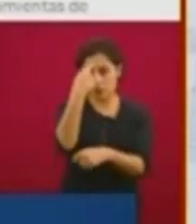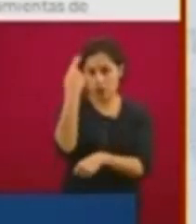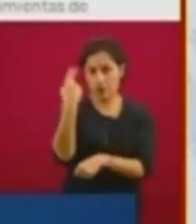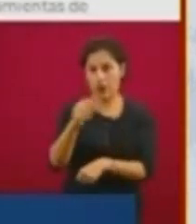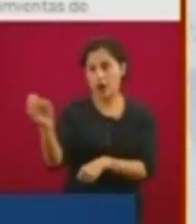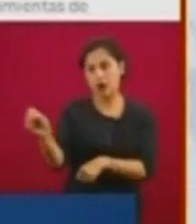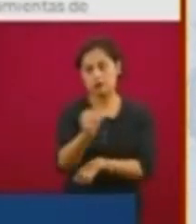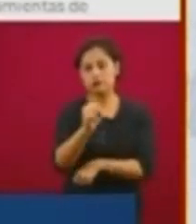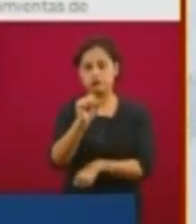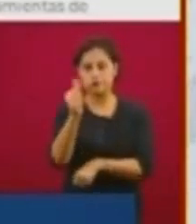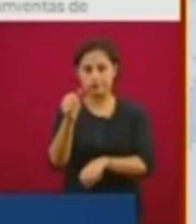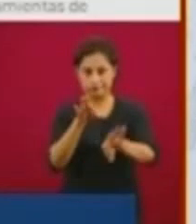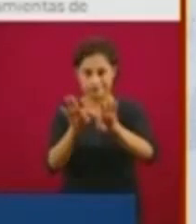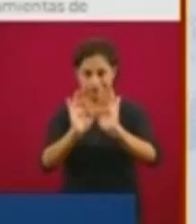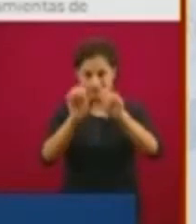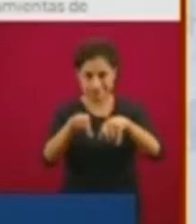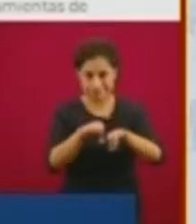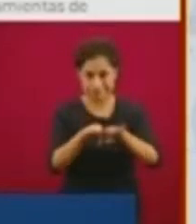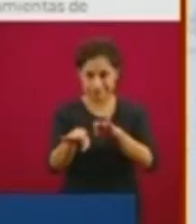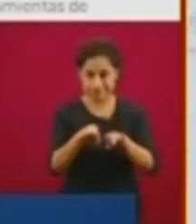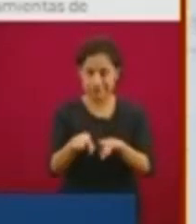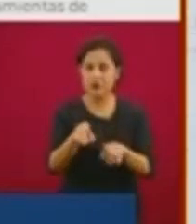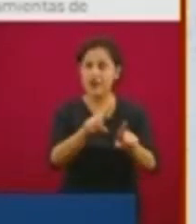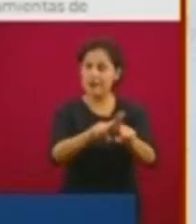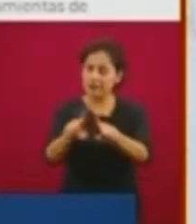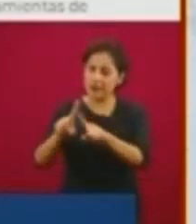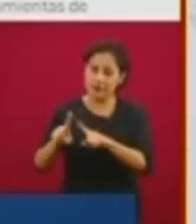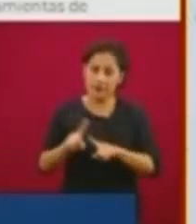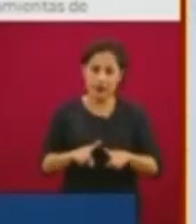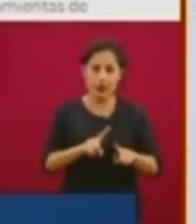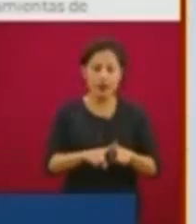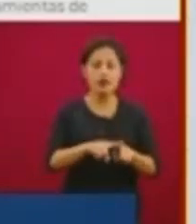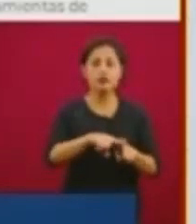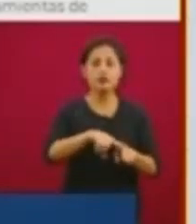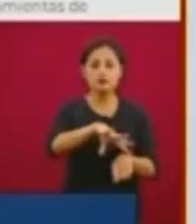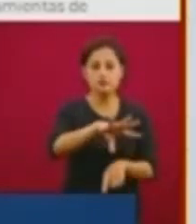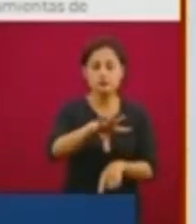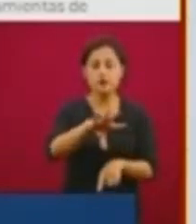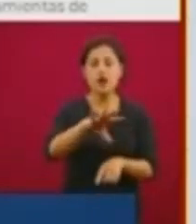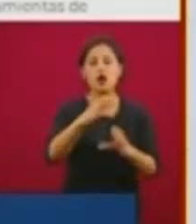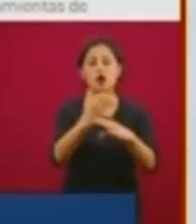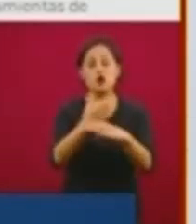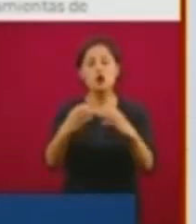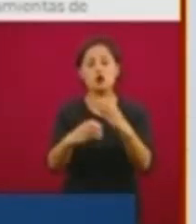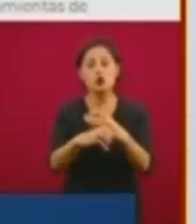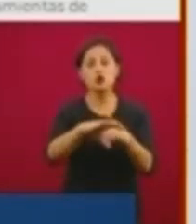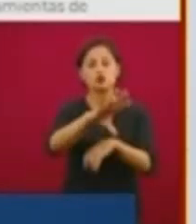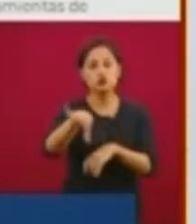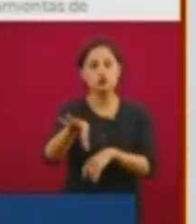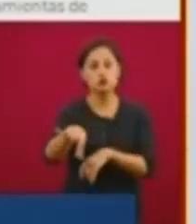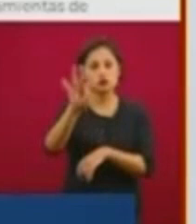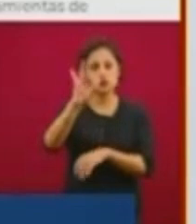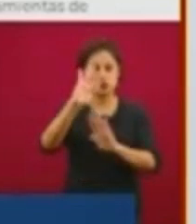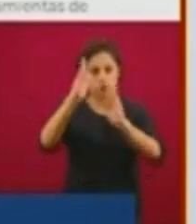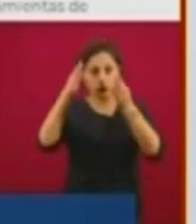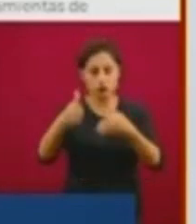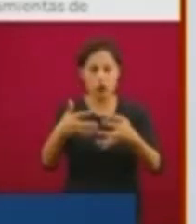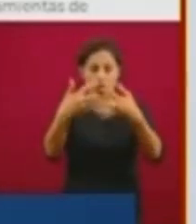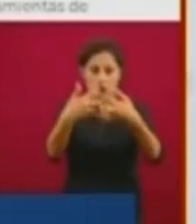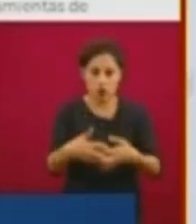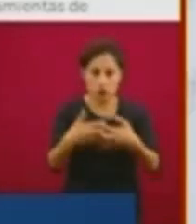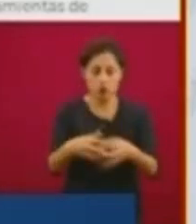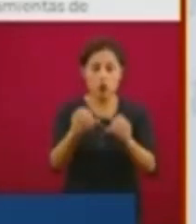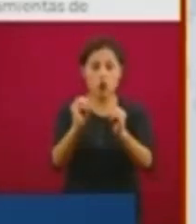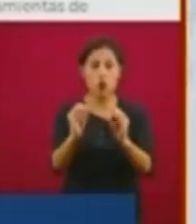sociedad que podemos tener. Entonces, pues hay sociedades que no han tenido esa oportunidad y el programa se centra en